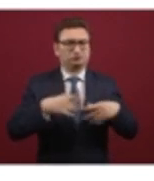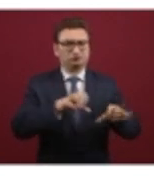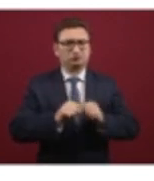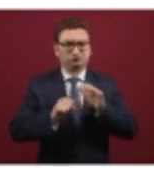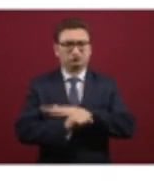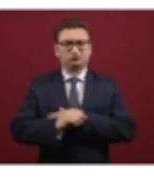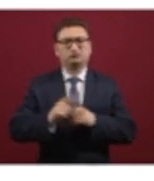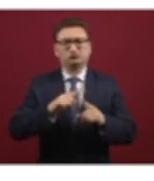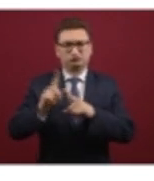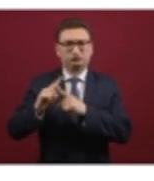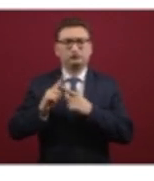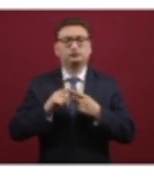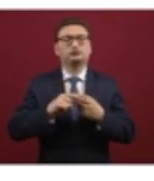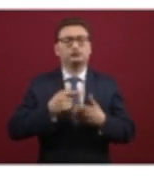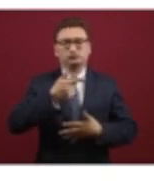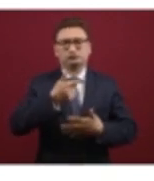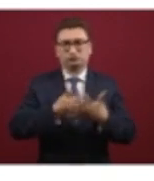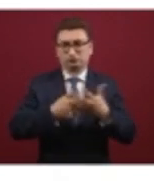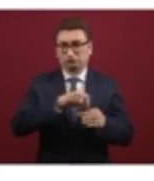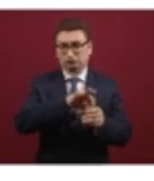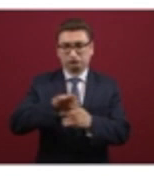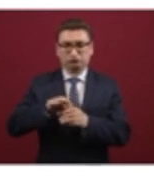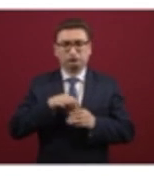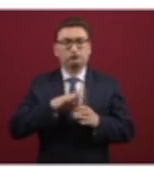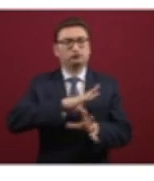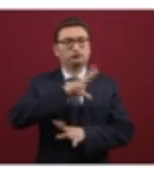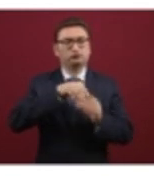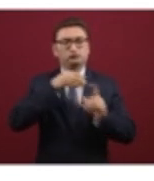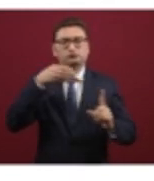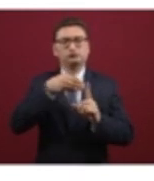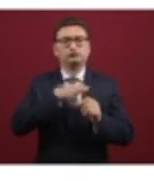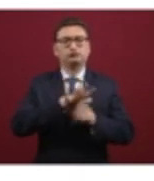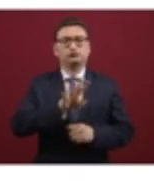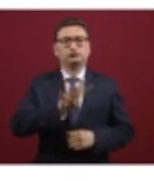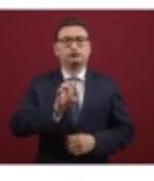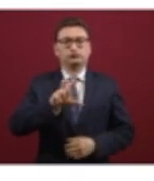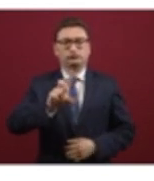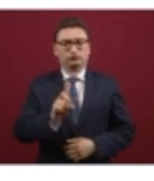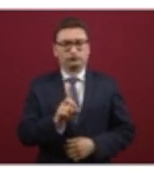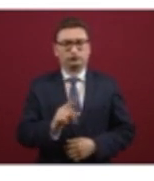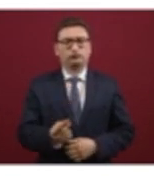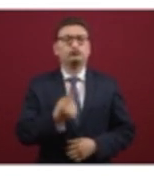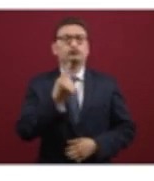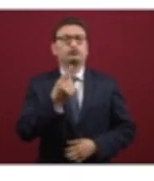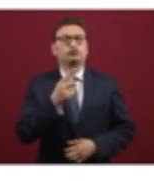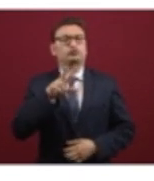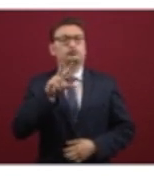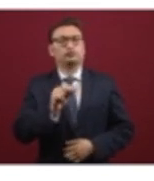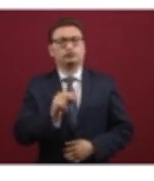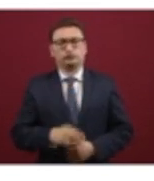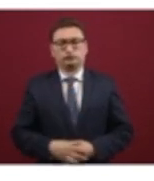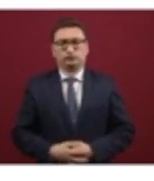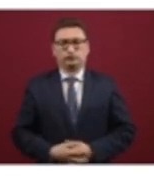detenciones, en lo general, 430 a favor, uno en contra.